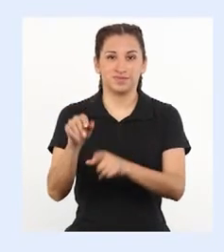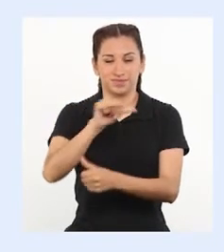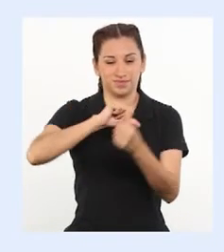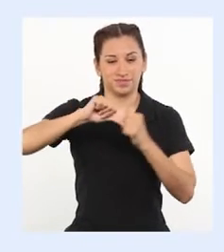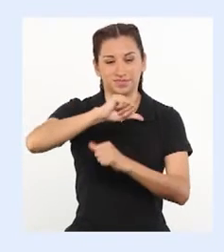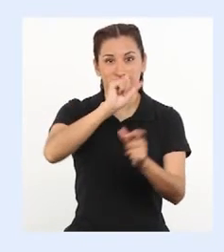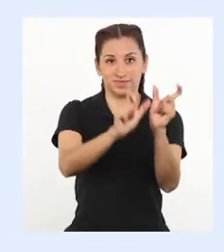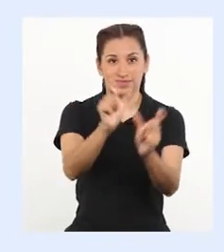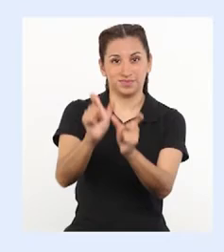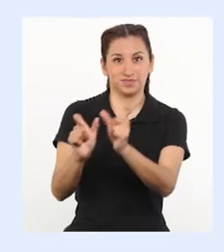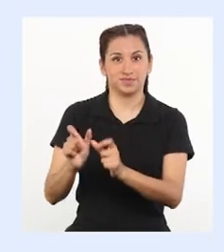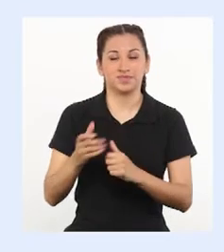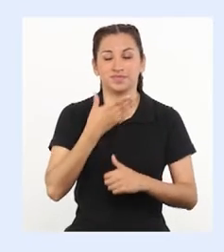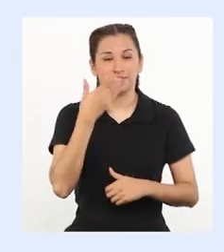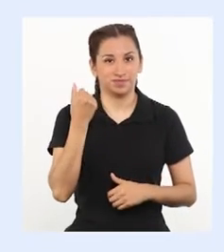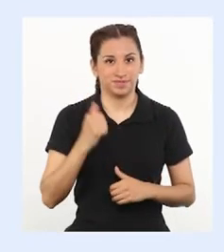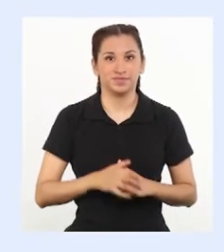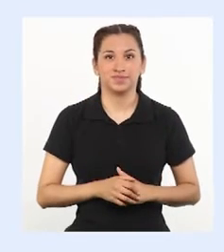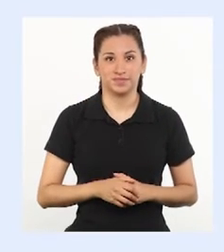demás personas.